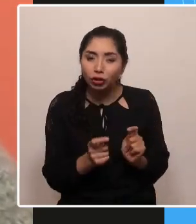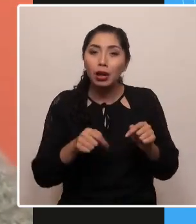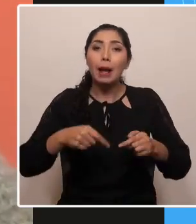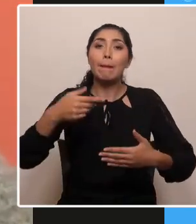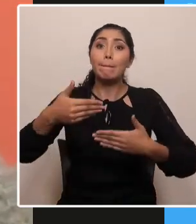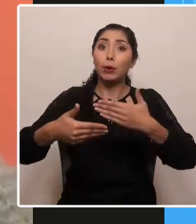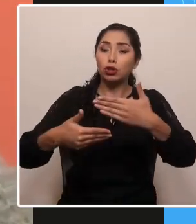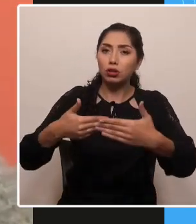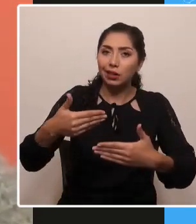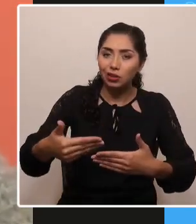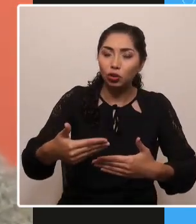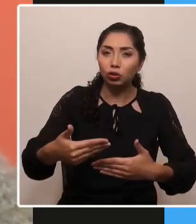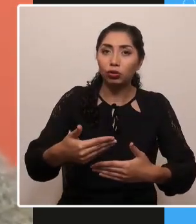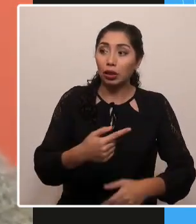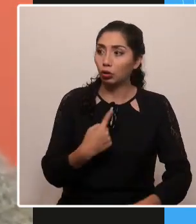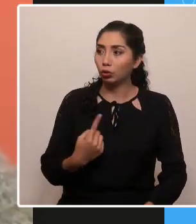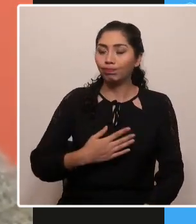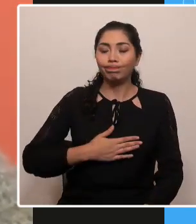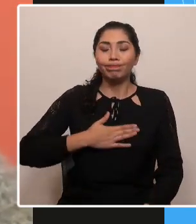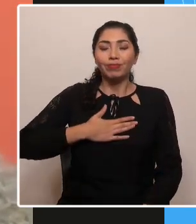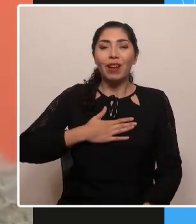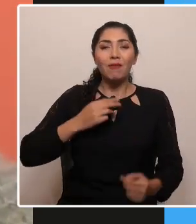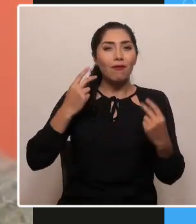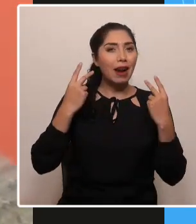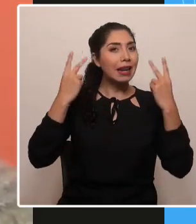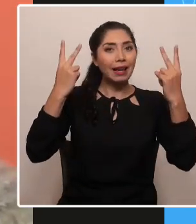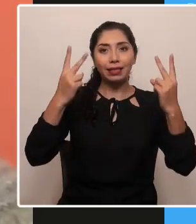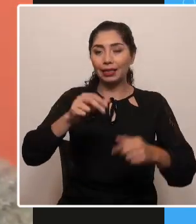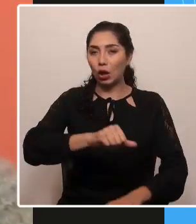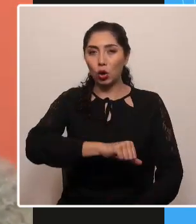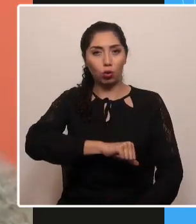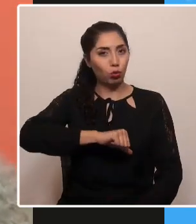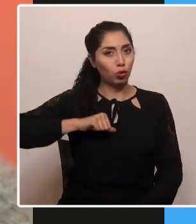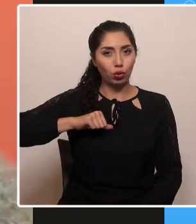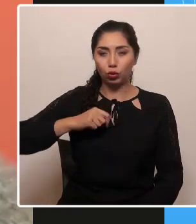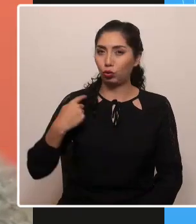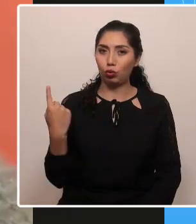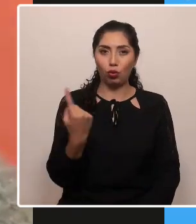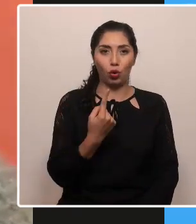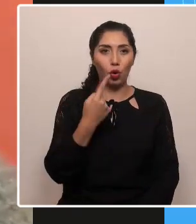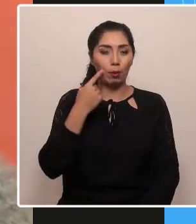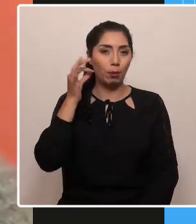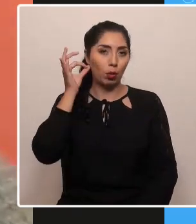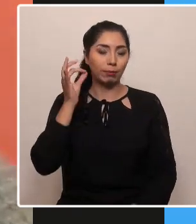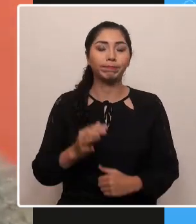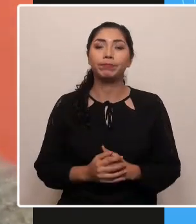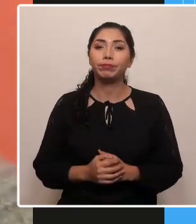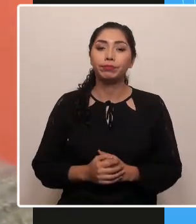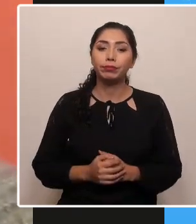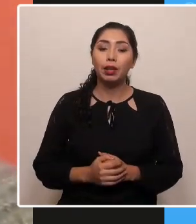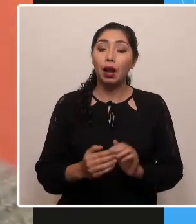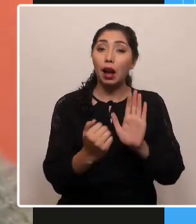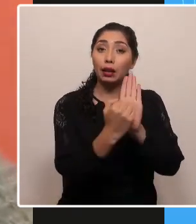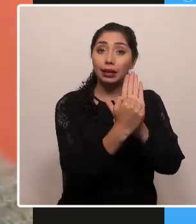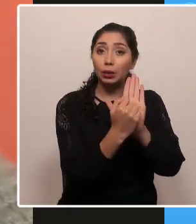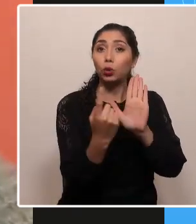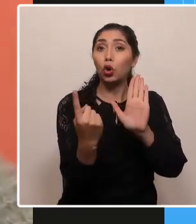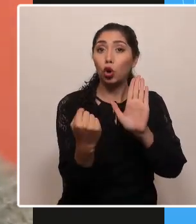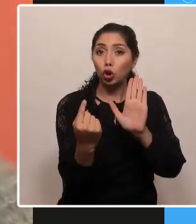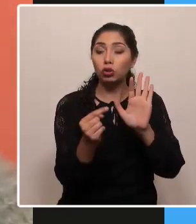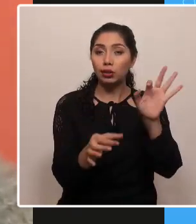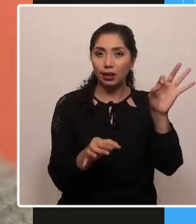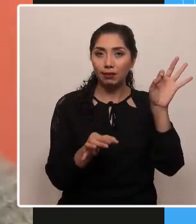nos hace sentir valientes, orgullosas y orgullosos. Me voy a referir al artículo 11 específicamente del